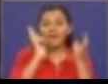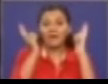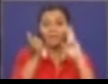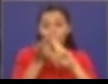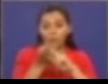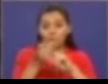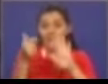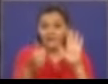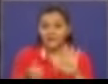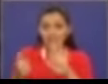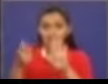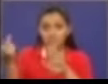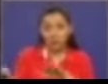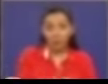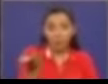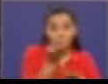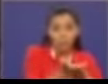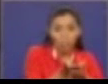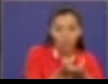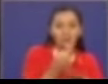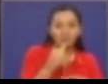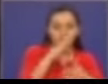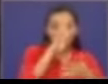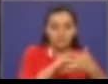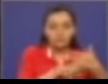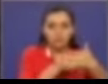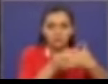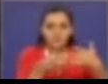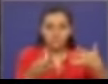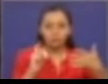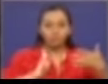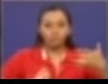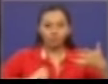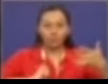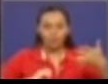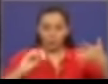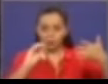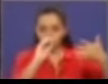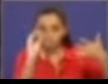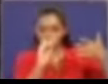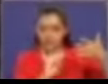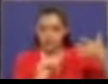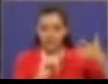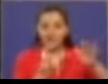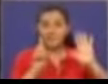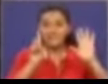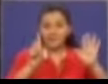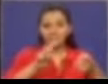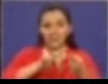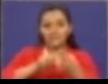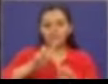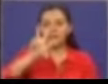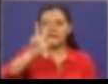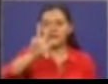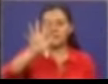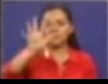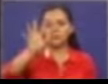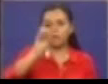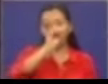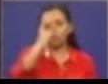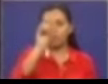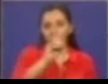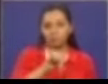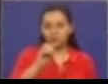a la ley de herencias se calculaba sobre la base de salarios mínimos vitales con porcentajes del 6 al 35%,